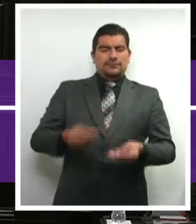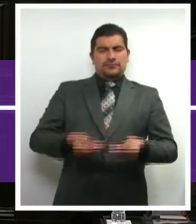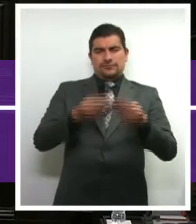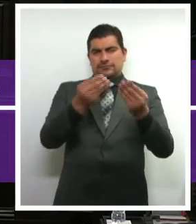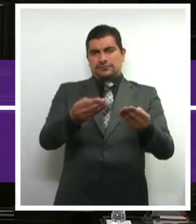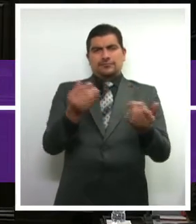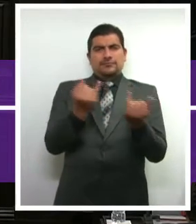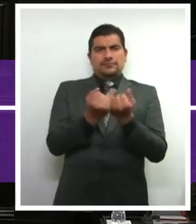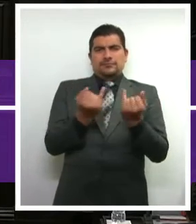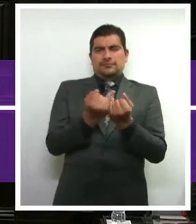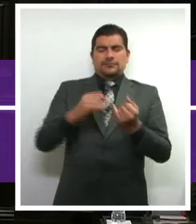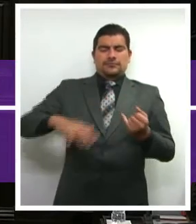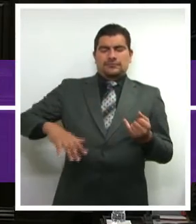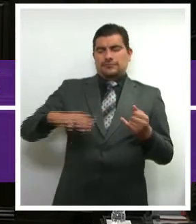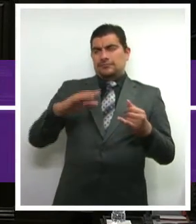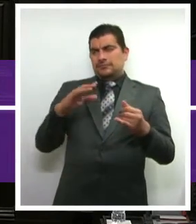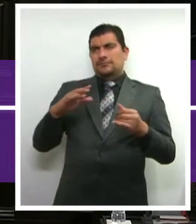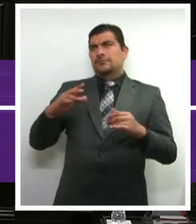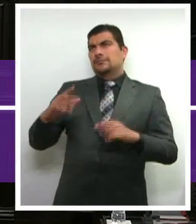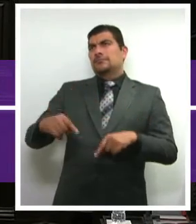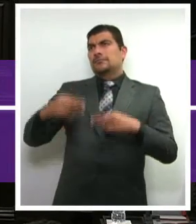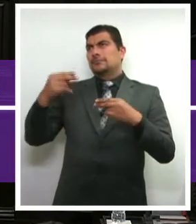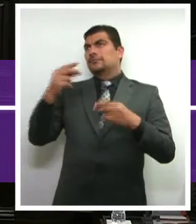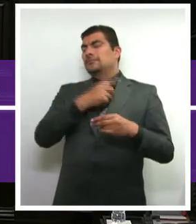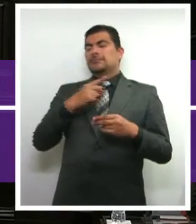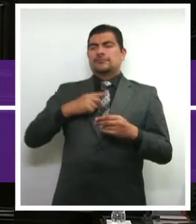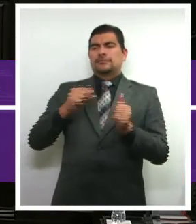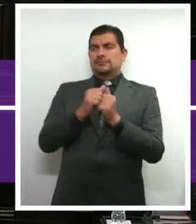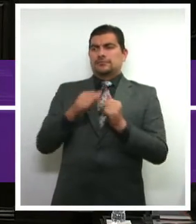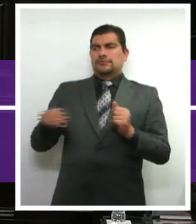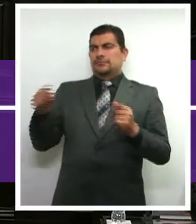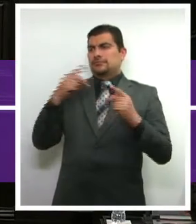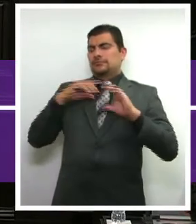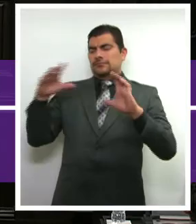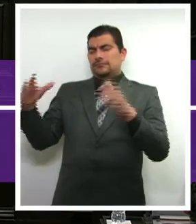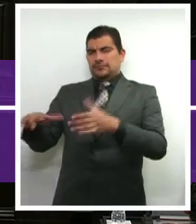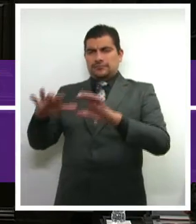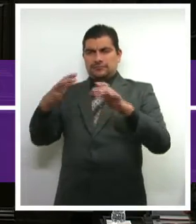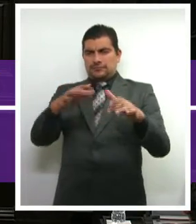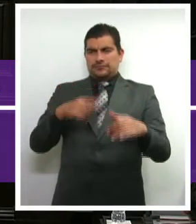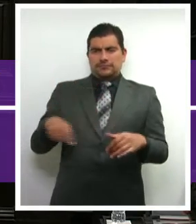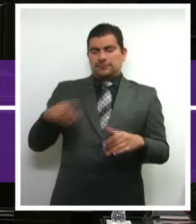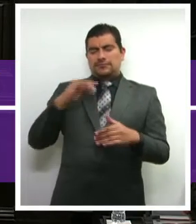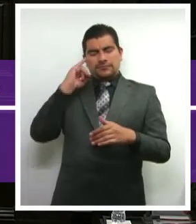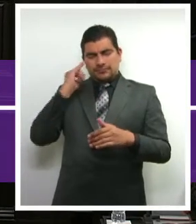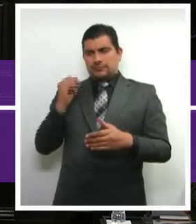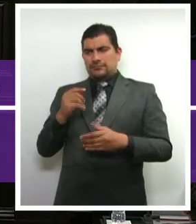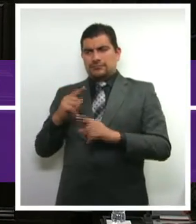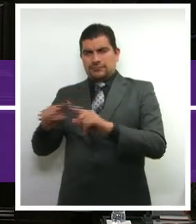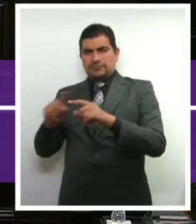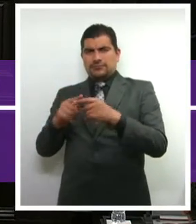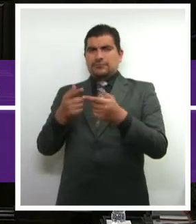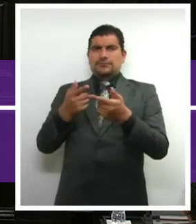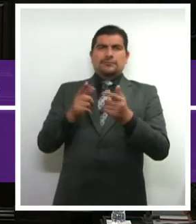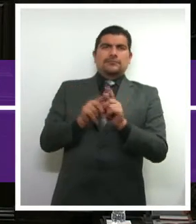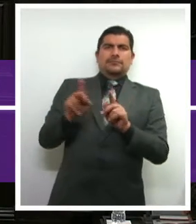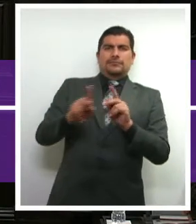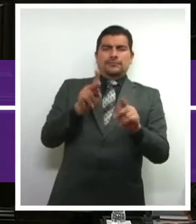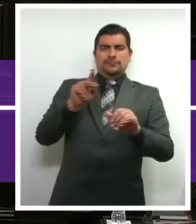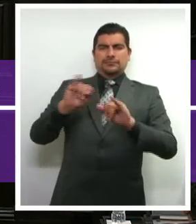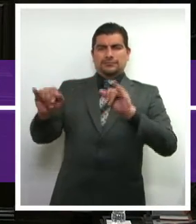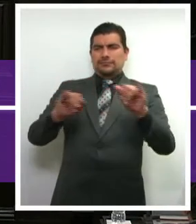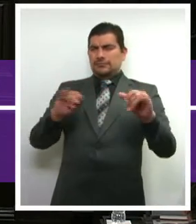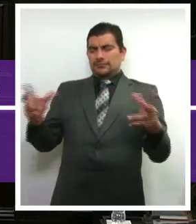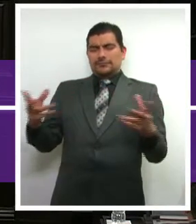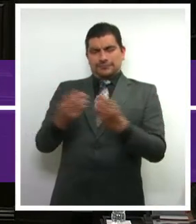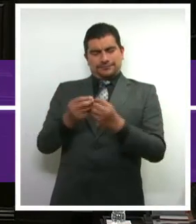deuda histórica que tenemos con los pueblos, comunidades indígenas y barrios originarios y por tanto